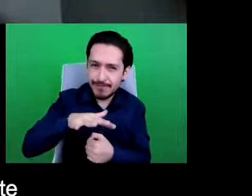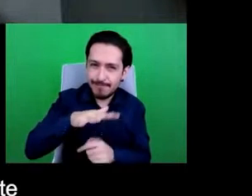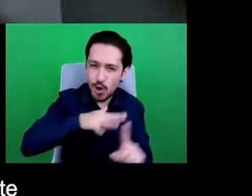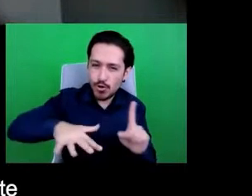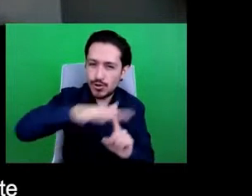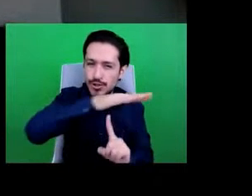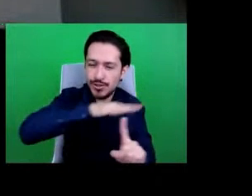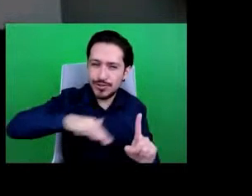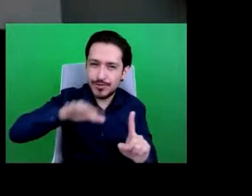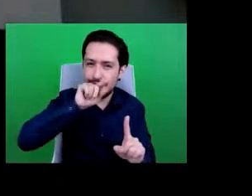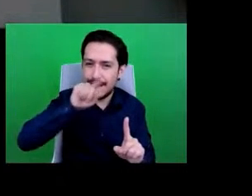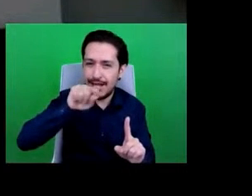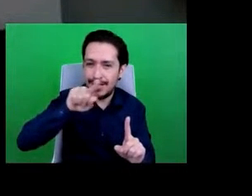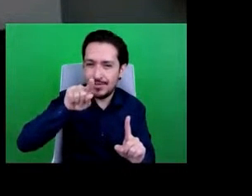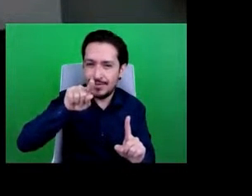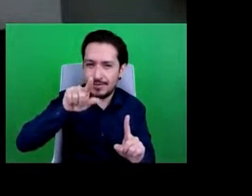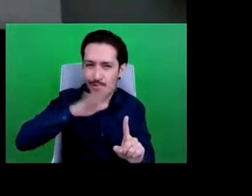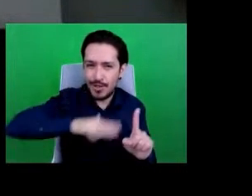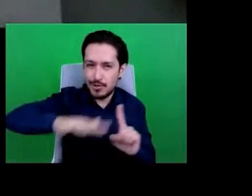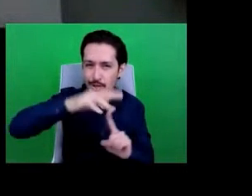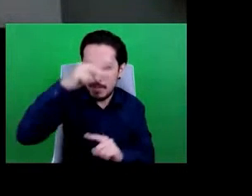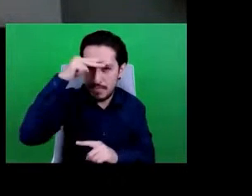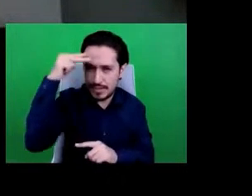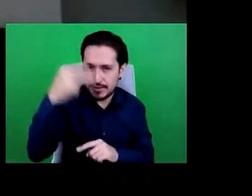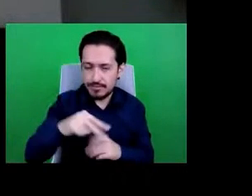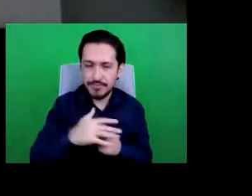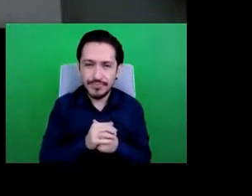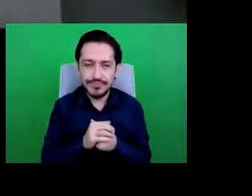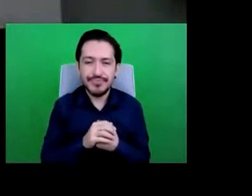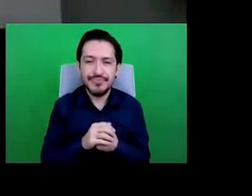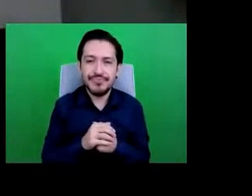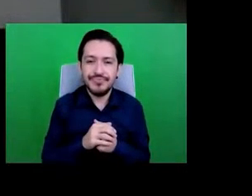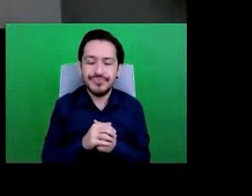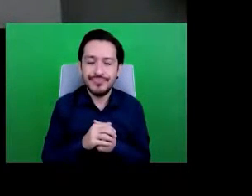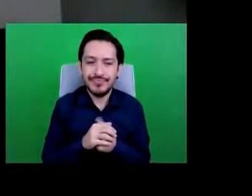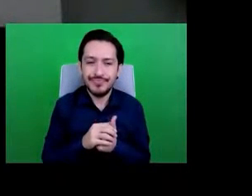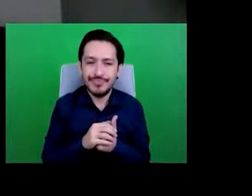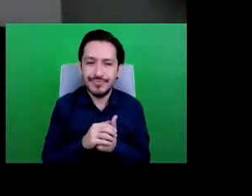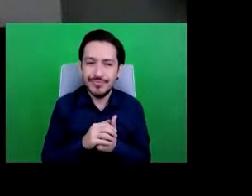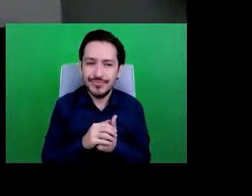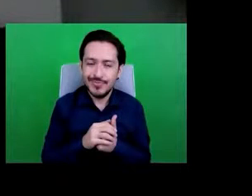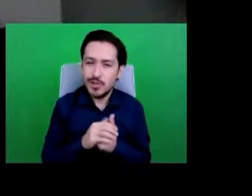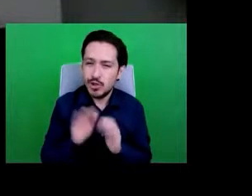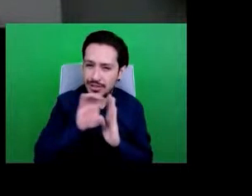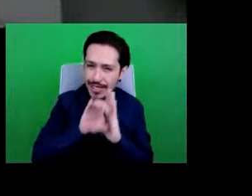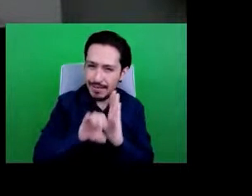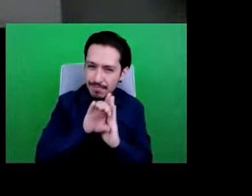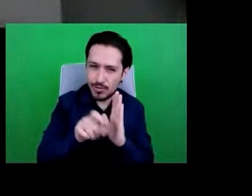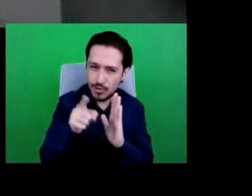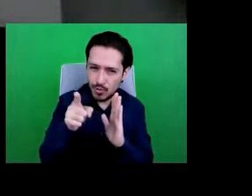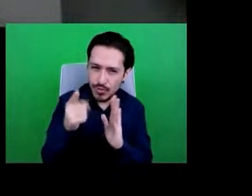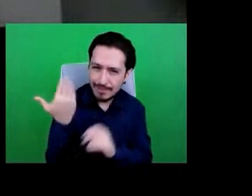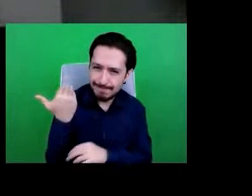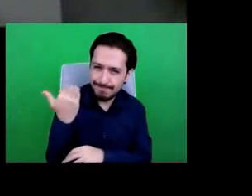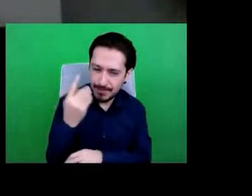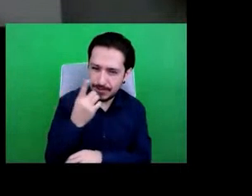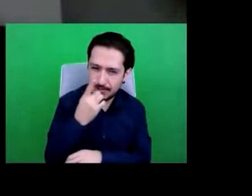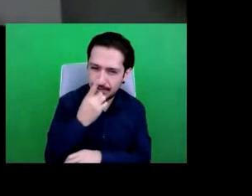mexicano. Entonces, bueno, tomando en cuenta los ejemplos que nos has dado, ¿cómo es que podemos